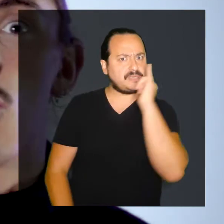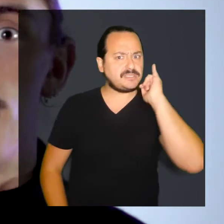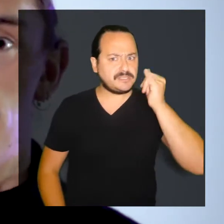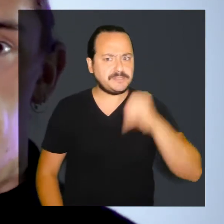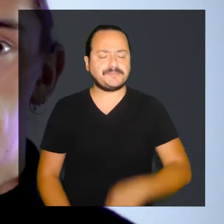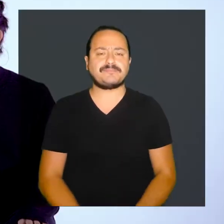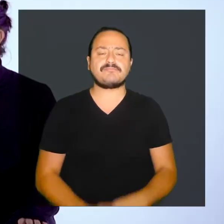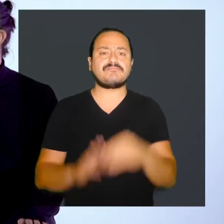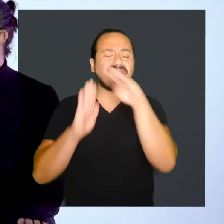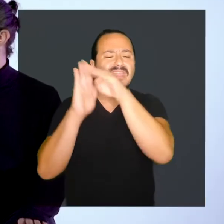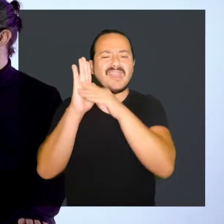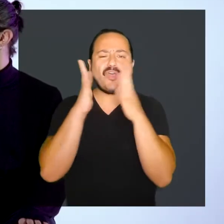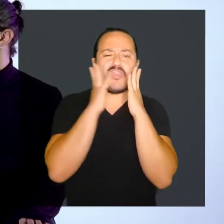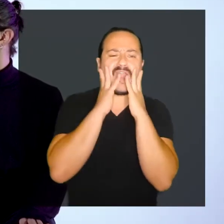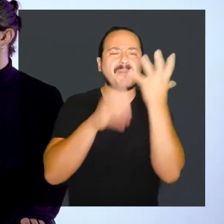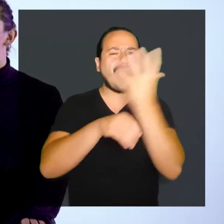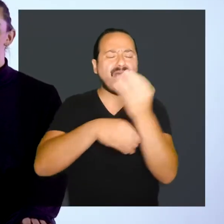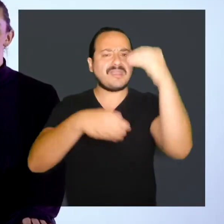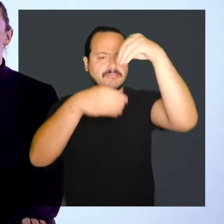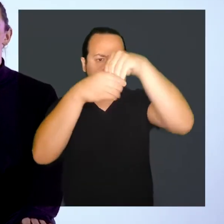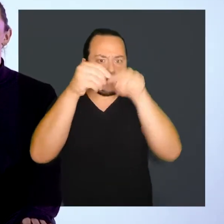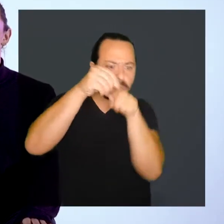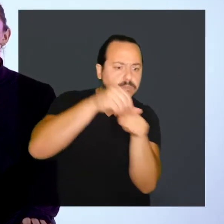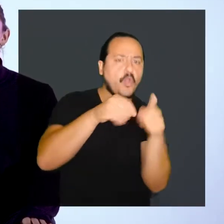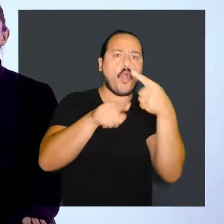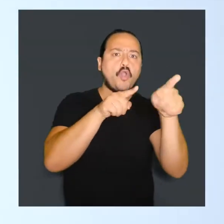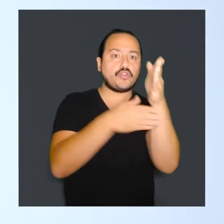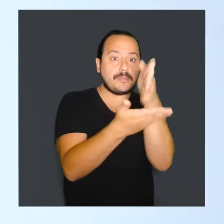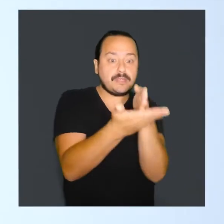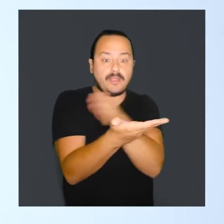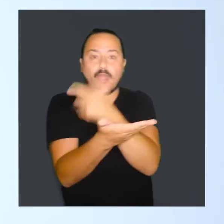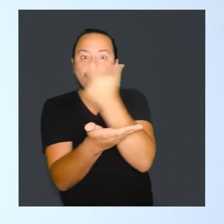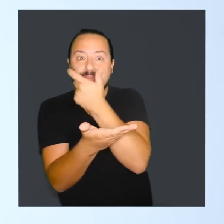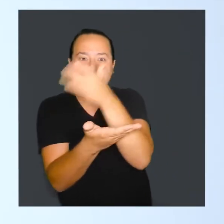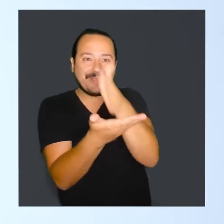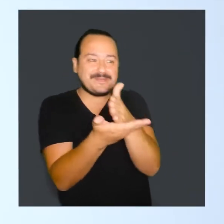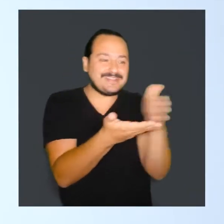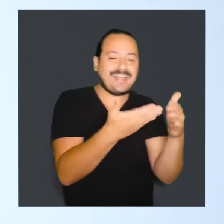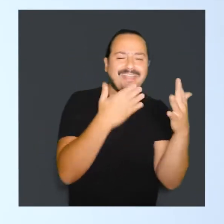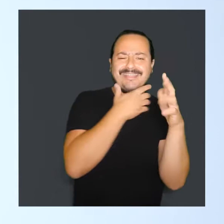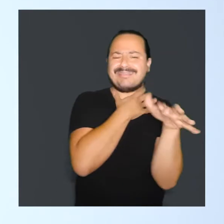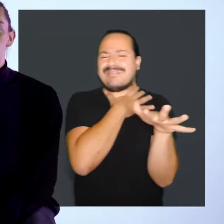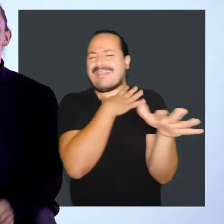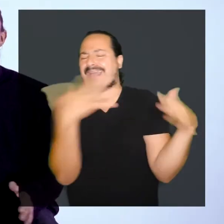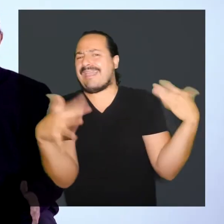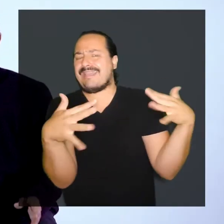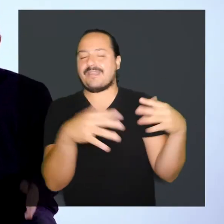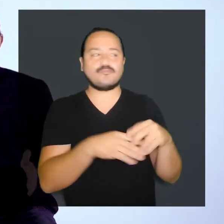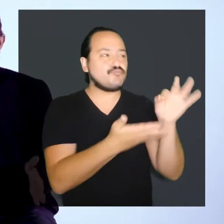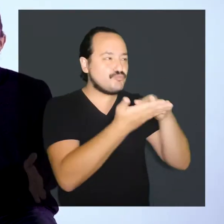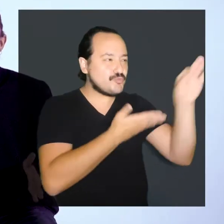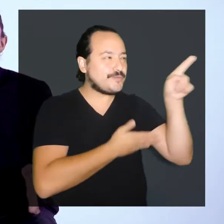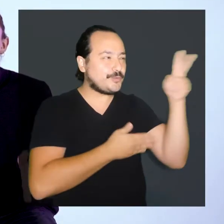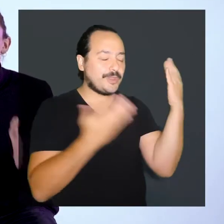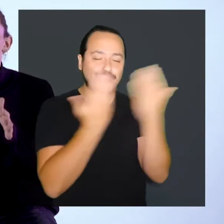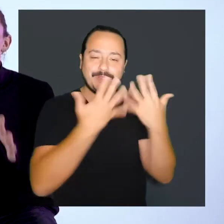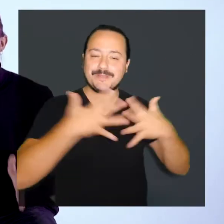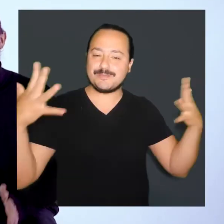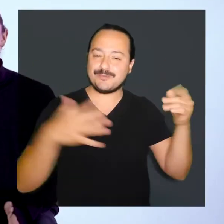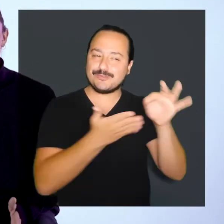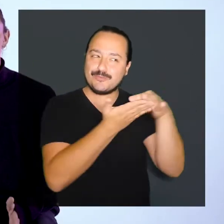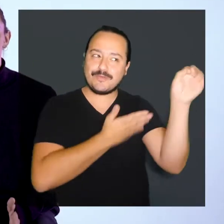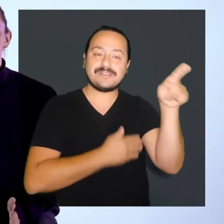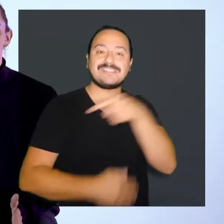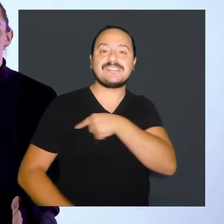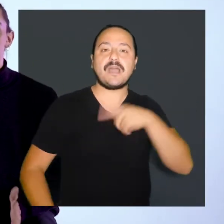y la comedia. Muy bien dicho, actor. Se nota que has estudiado. Este subgénero se llama drama. Si bien en el drama no se